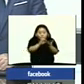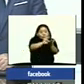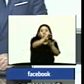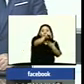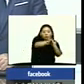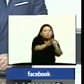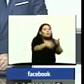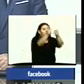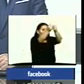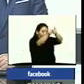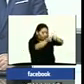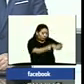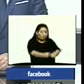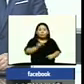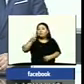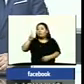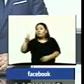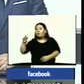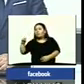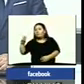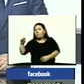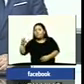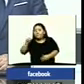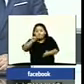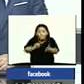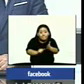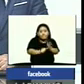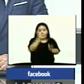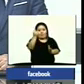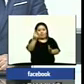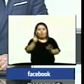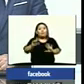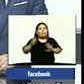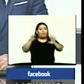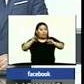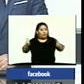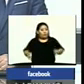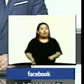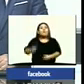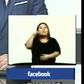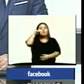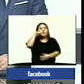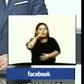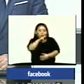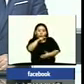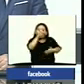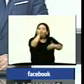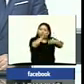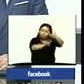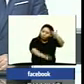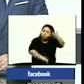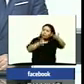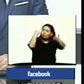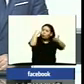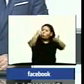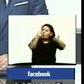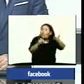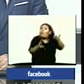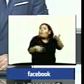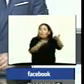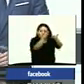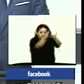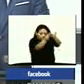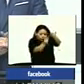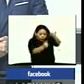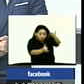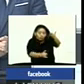Nación para el año 2020, el primero que presenta la administración ya del presidente Nayib Bukele. Hay datos importantes sobre las cifras reflejadas en este plan